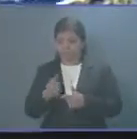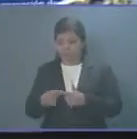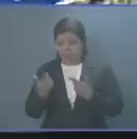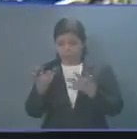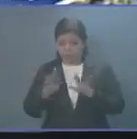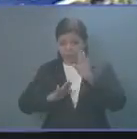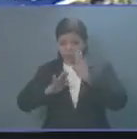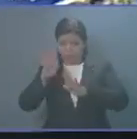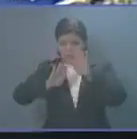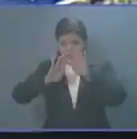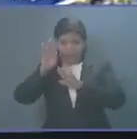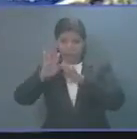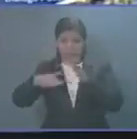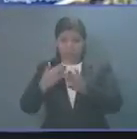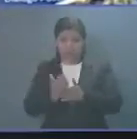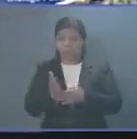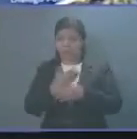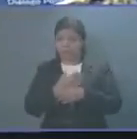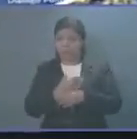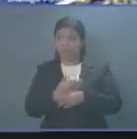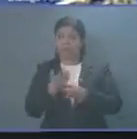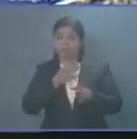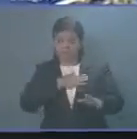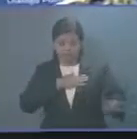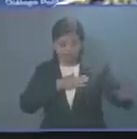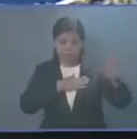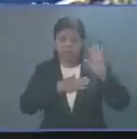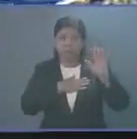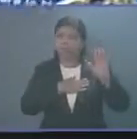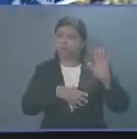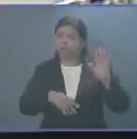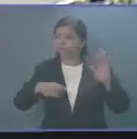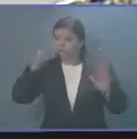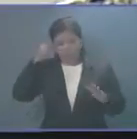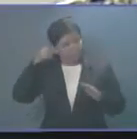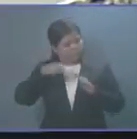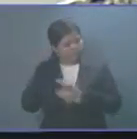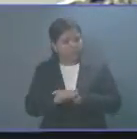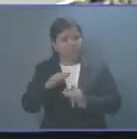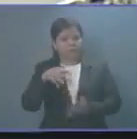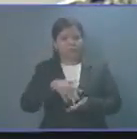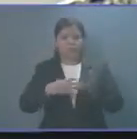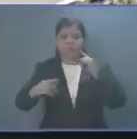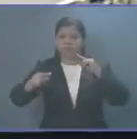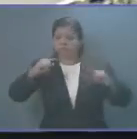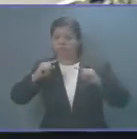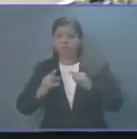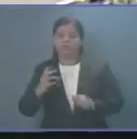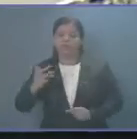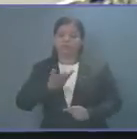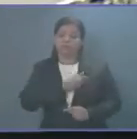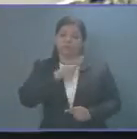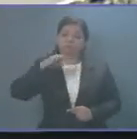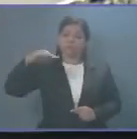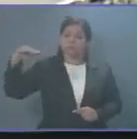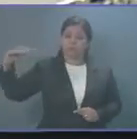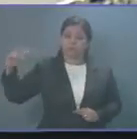participación de todos los partidos políticos que se comprometen con la profundización de la democracia en nuestro país.